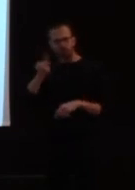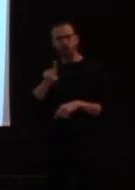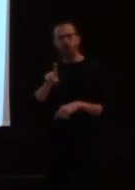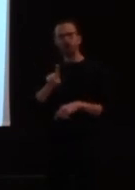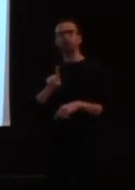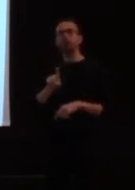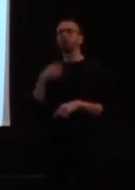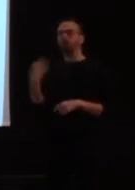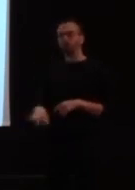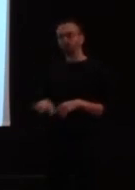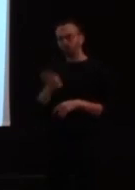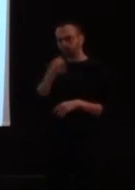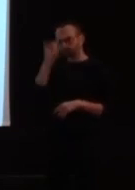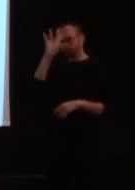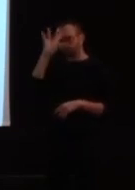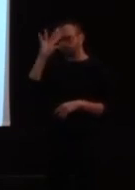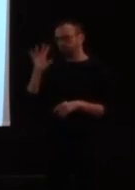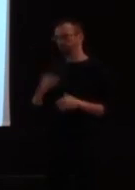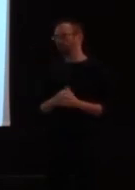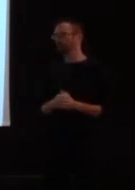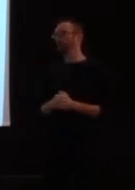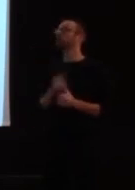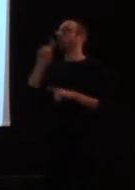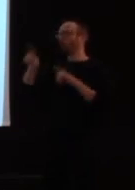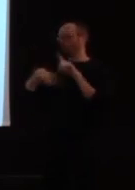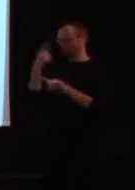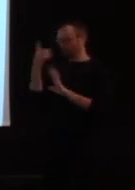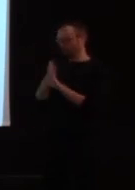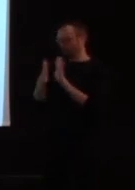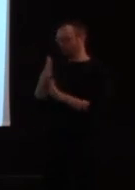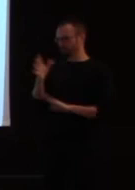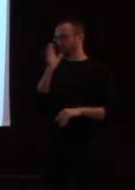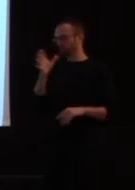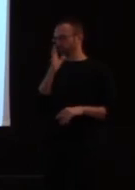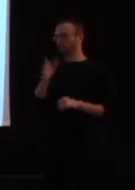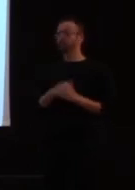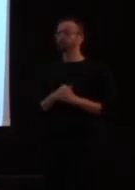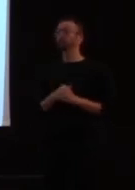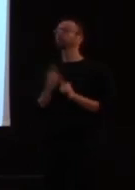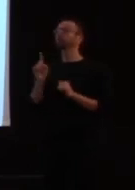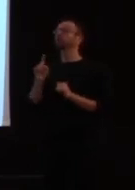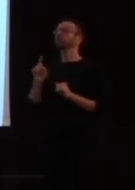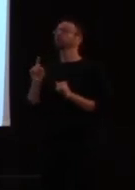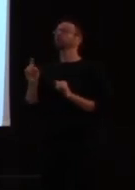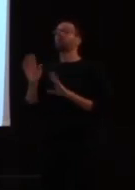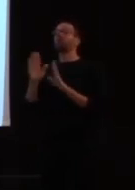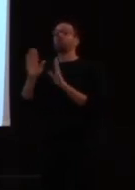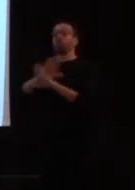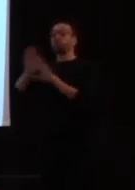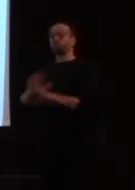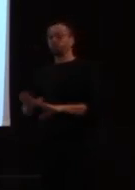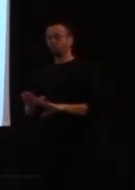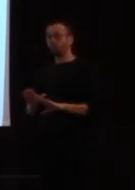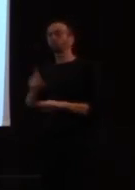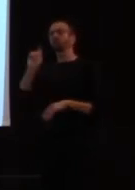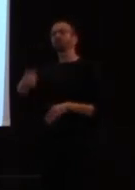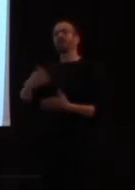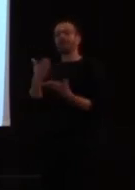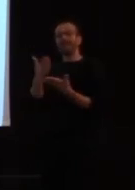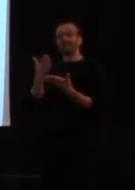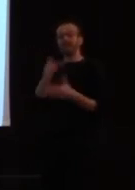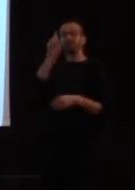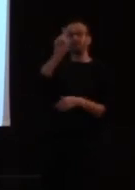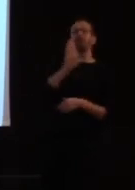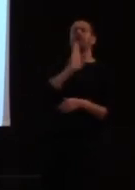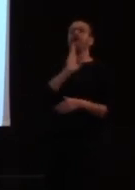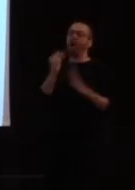pues sí. Por tanto, esto luego lo vamos a preguntar, ¿no? Y por último, lo que hicimos fue grabar unas clases de estos